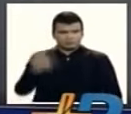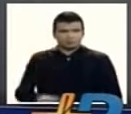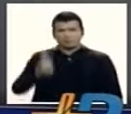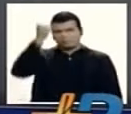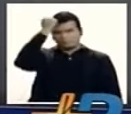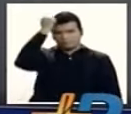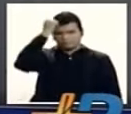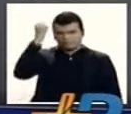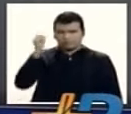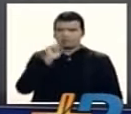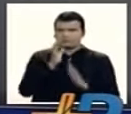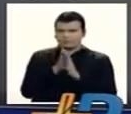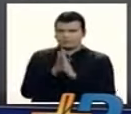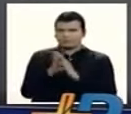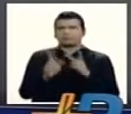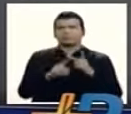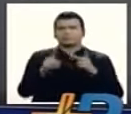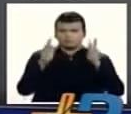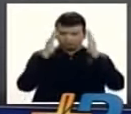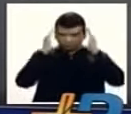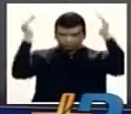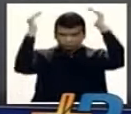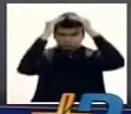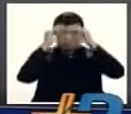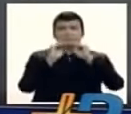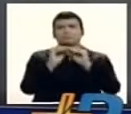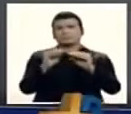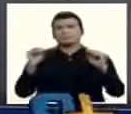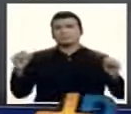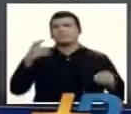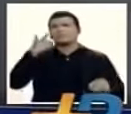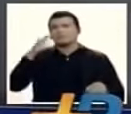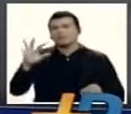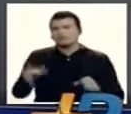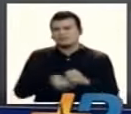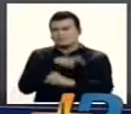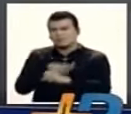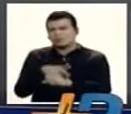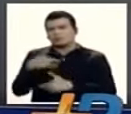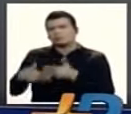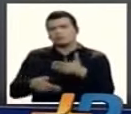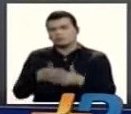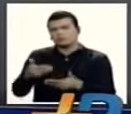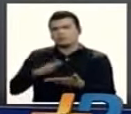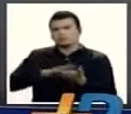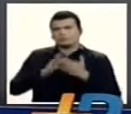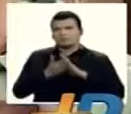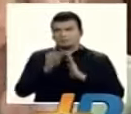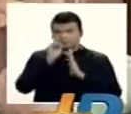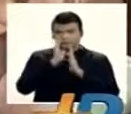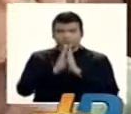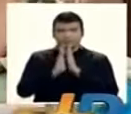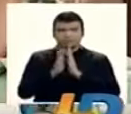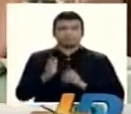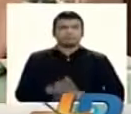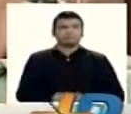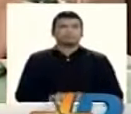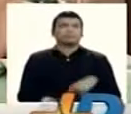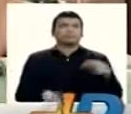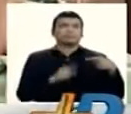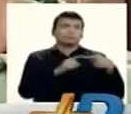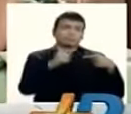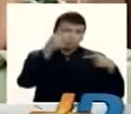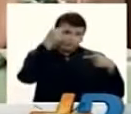y Monseñor Darío de Jesús Monsalve no descartan que se trate de un saboteo al proceso de paz. La primera